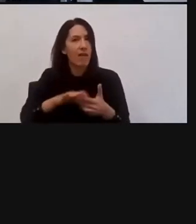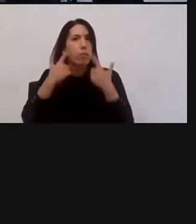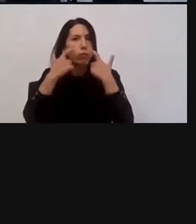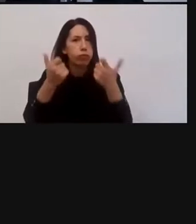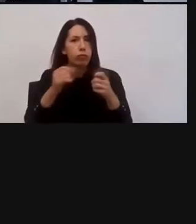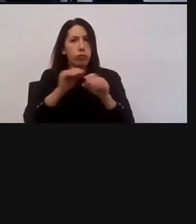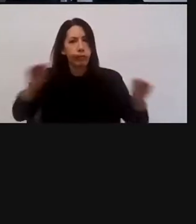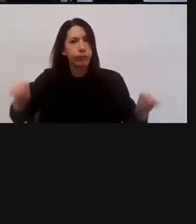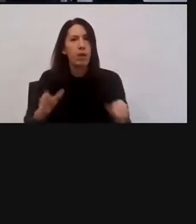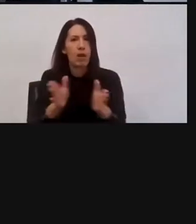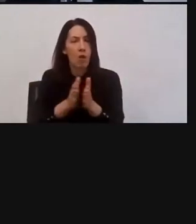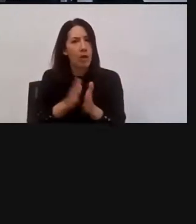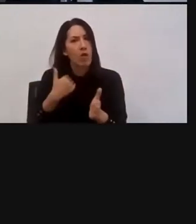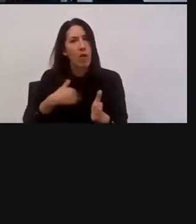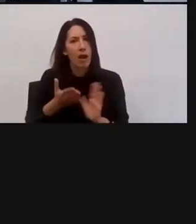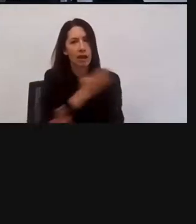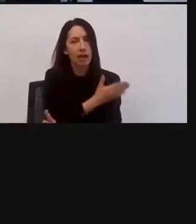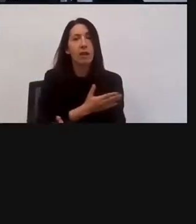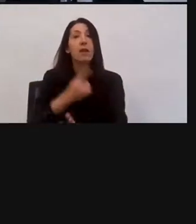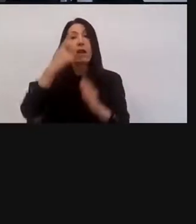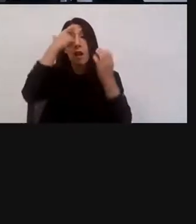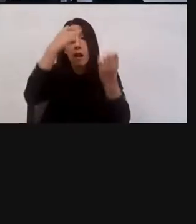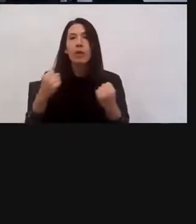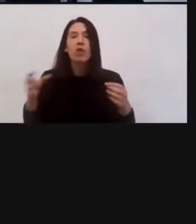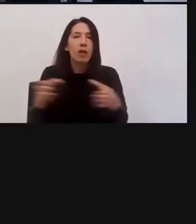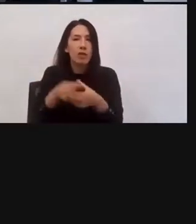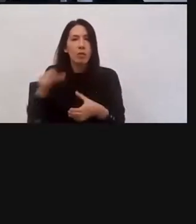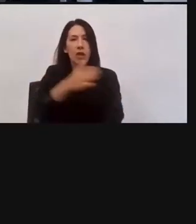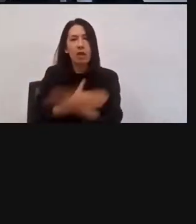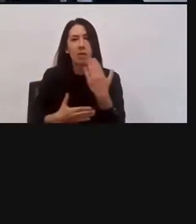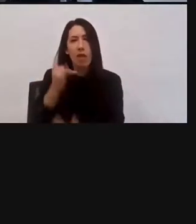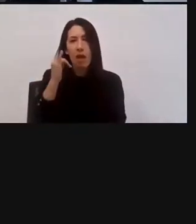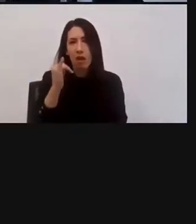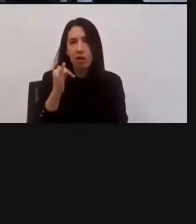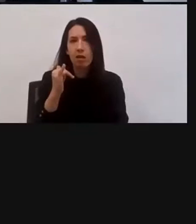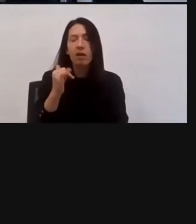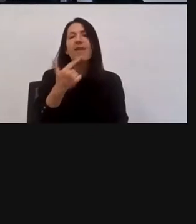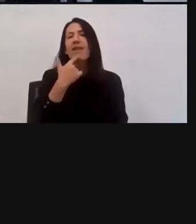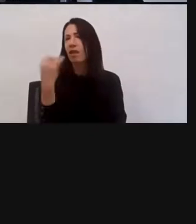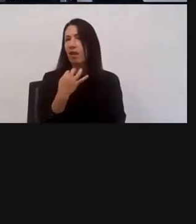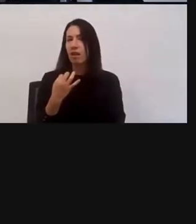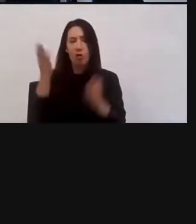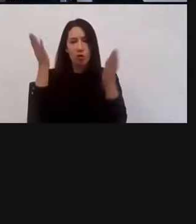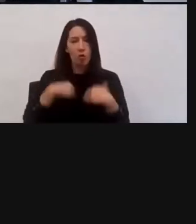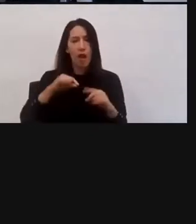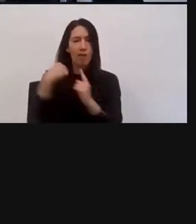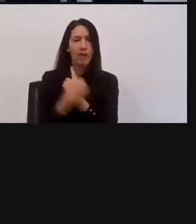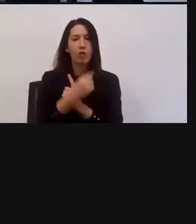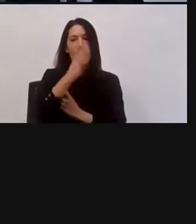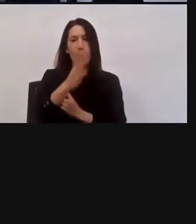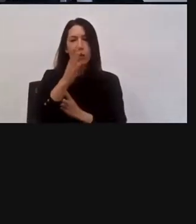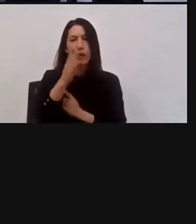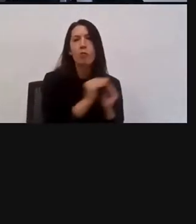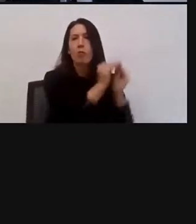pues Miguel Ángel, ¿no? Expertos del colectivo de las personas con discapacidad señalan que no hay un factor único en la raíz del problema, sino